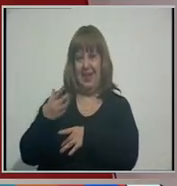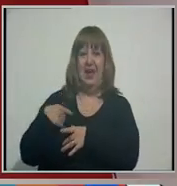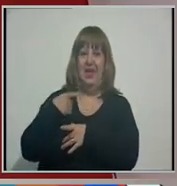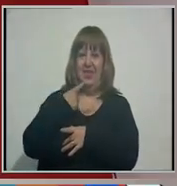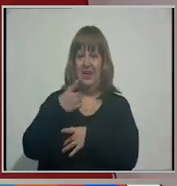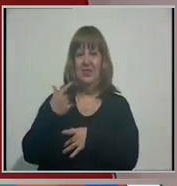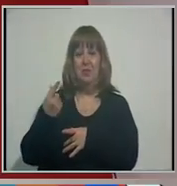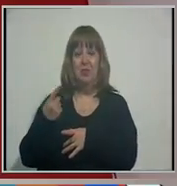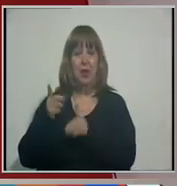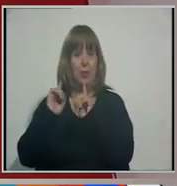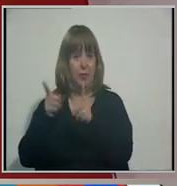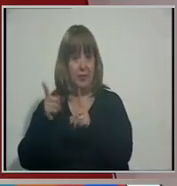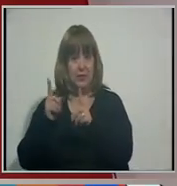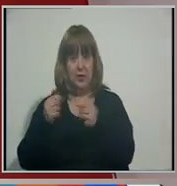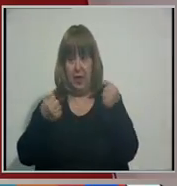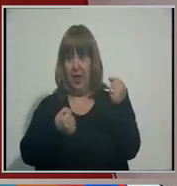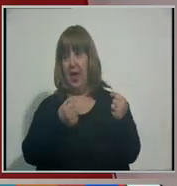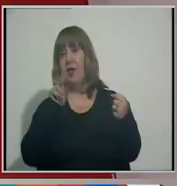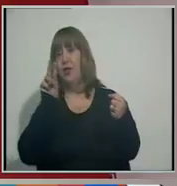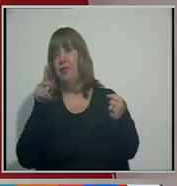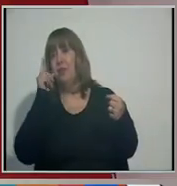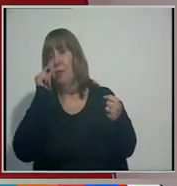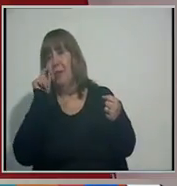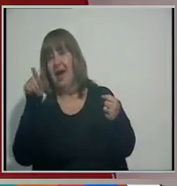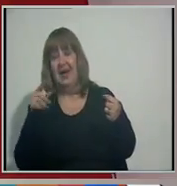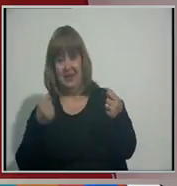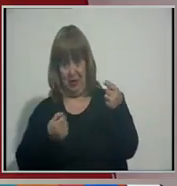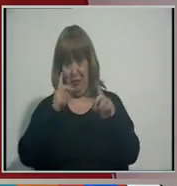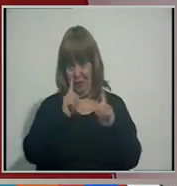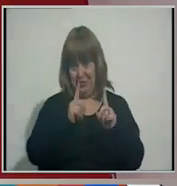Bien. Claro. Porque muchos profesores pasan por ahí. Hoy día ve a tu papá. Es más, los